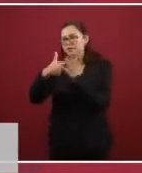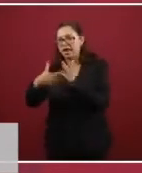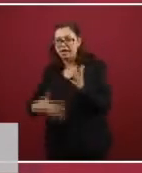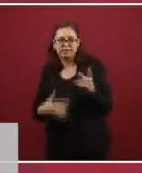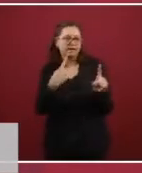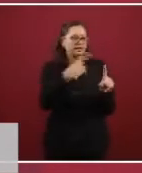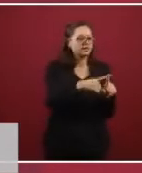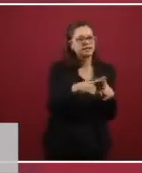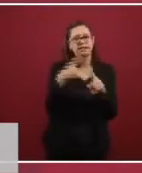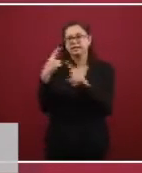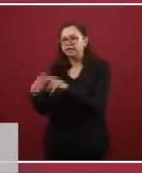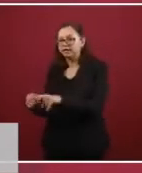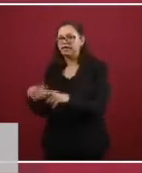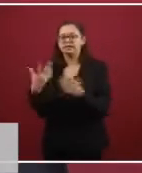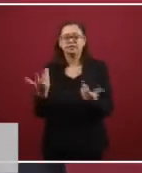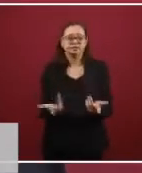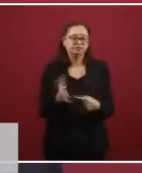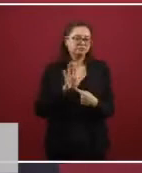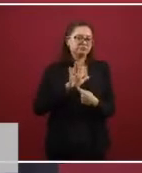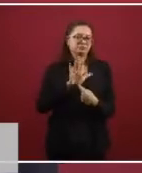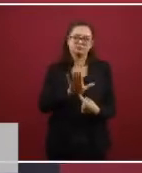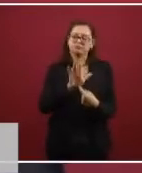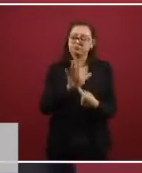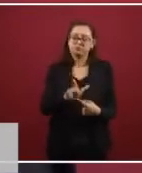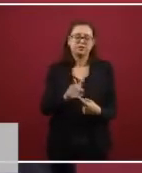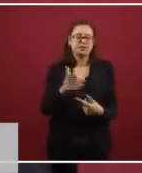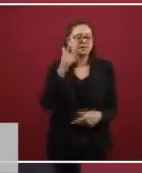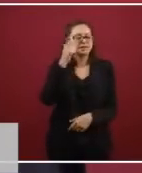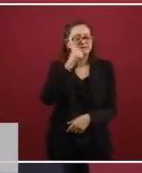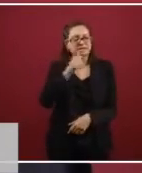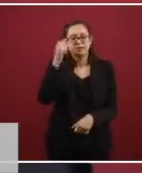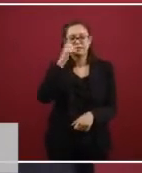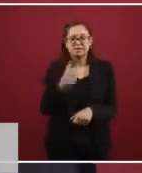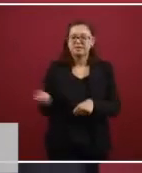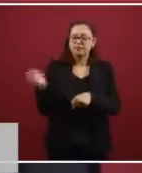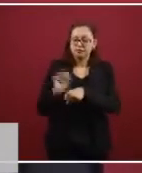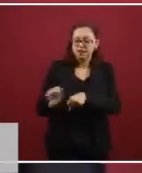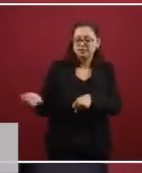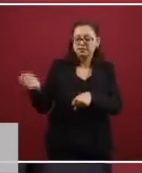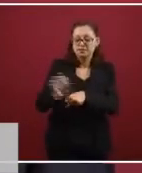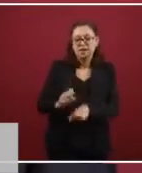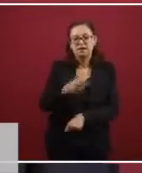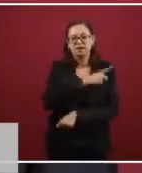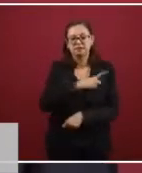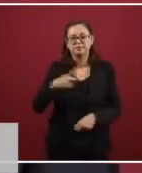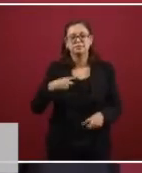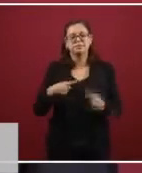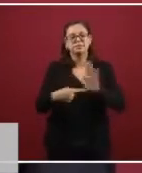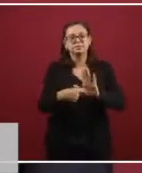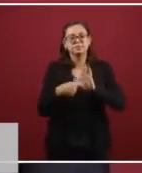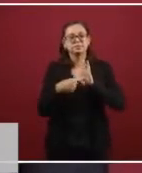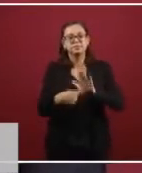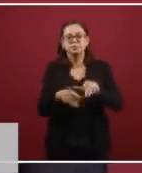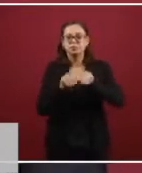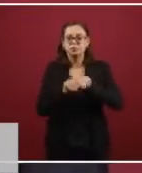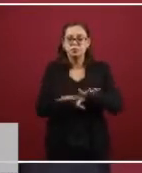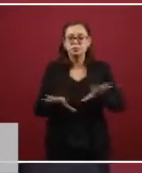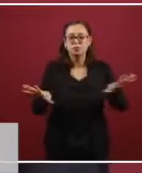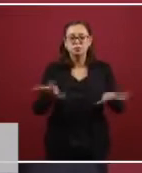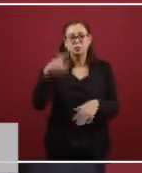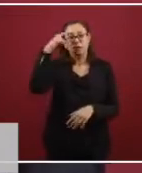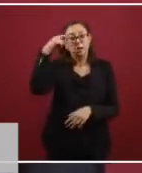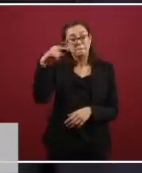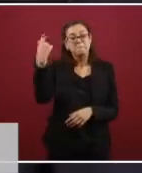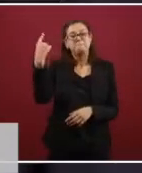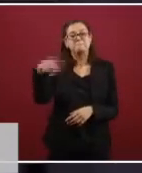hoy el presidente informa, como todos los lunes, el quién es quién en los precios de los combustibles, con el fin de empoderar y que sea el mismo mercado quien